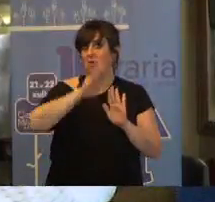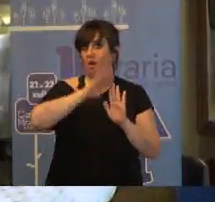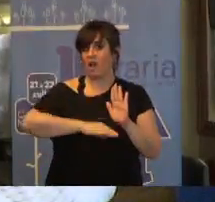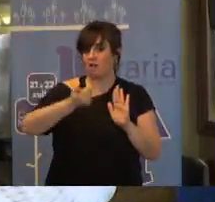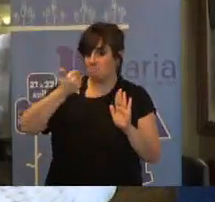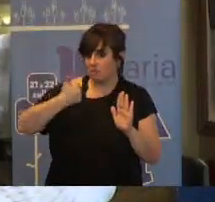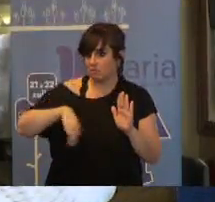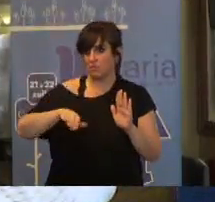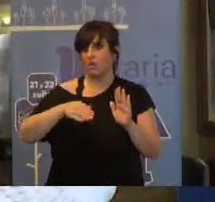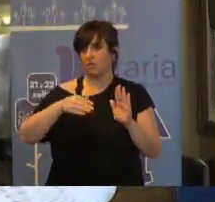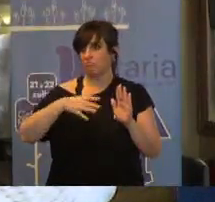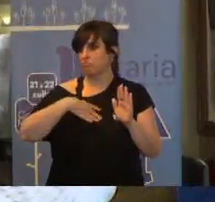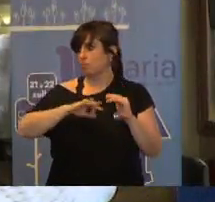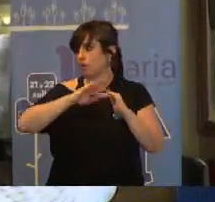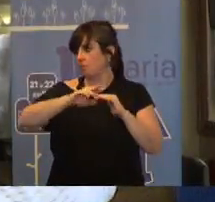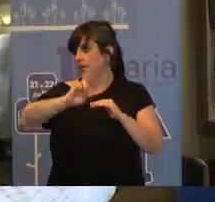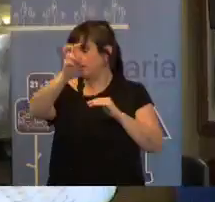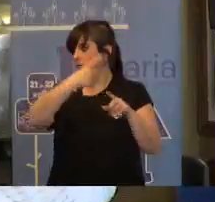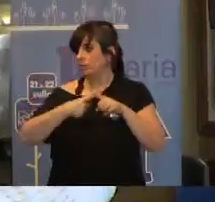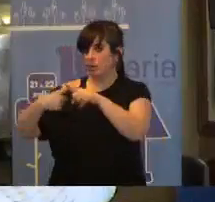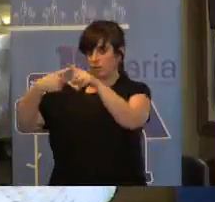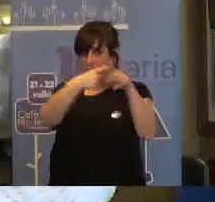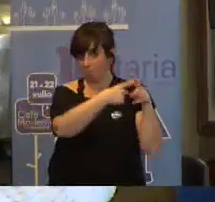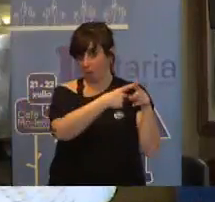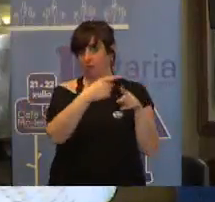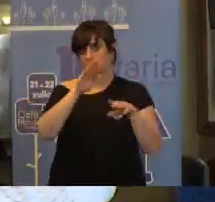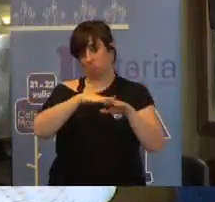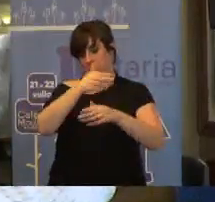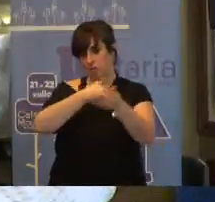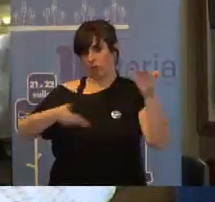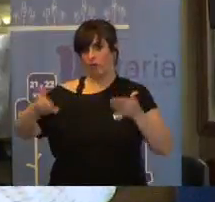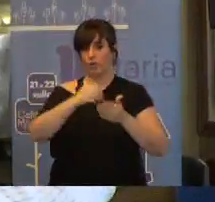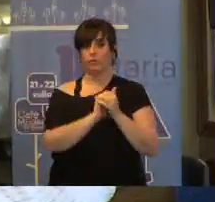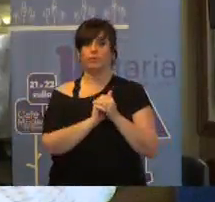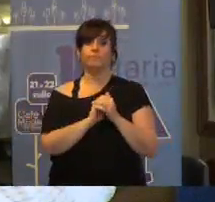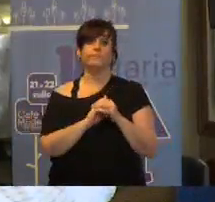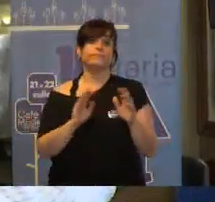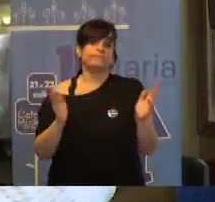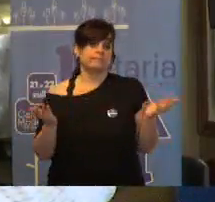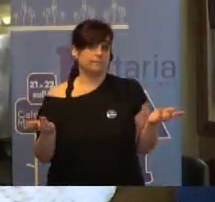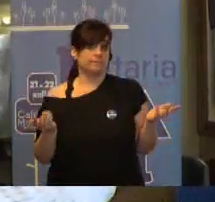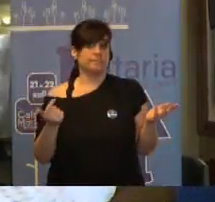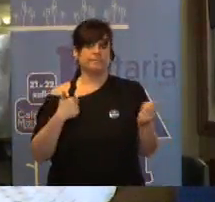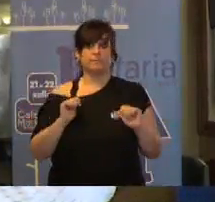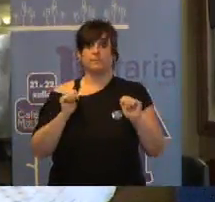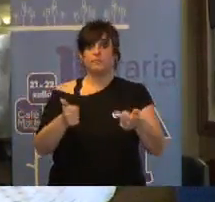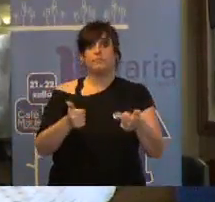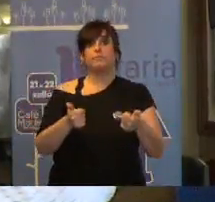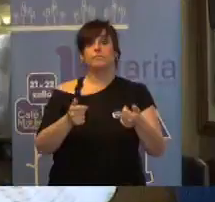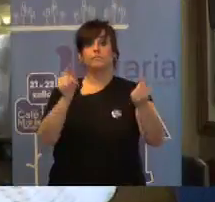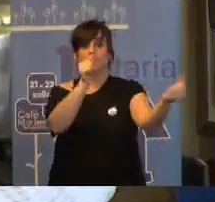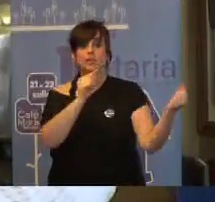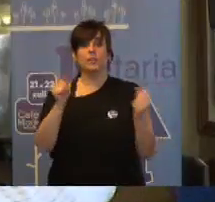poden compartir coas outras mareas nesta clave de colaboración. Entón, para empezar a debatir sobre